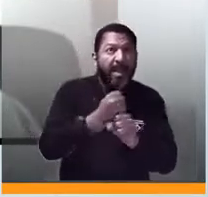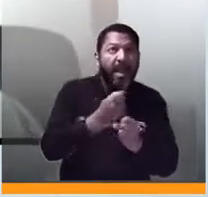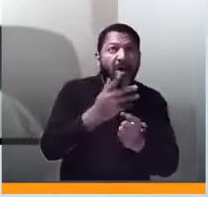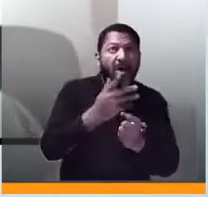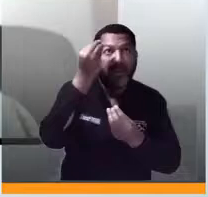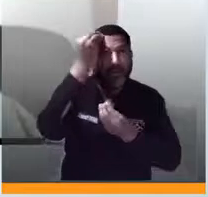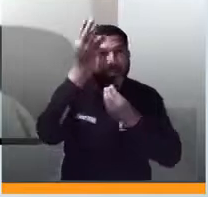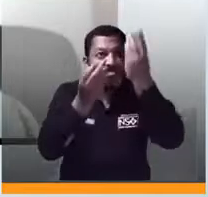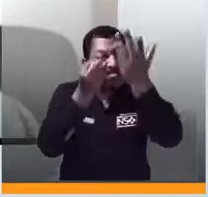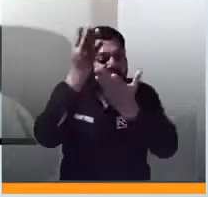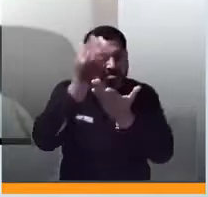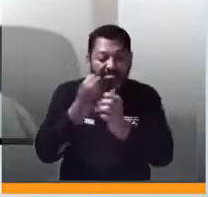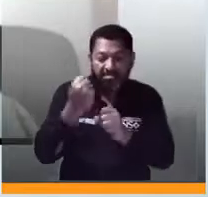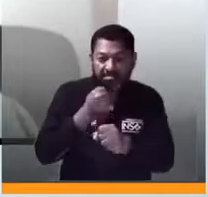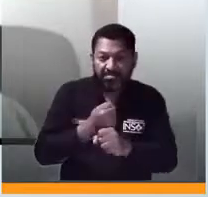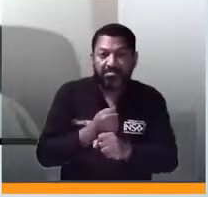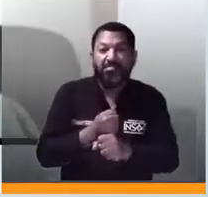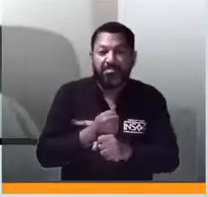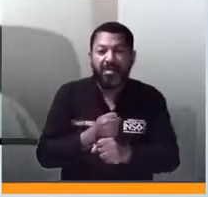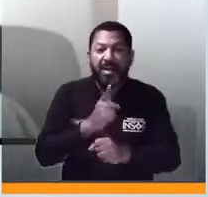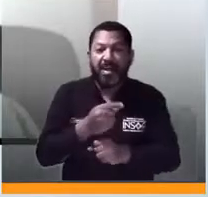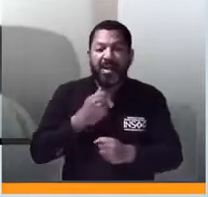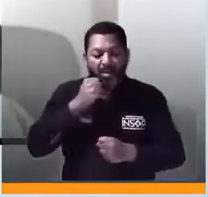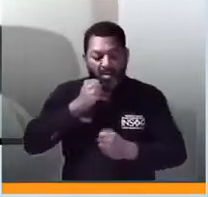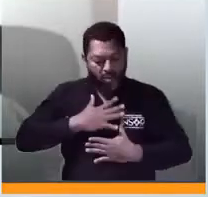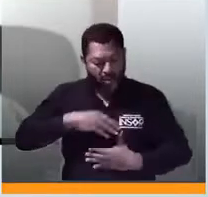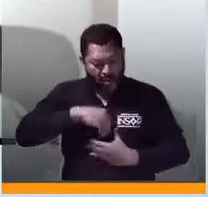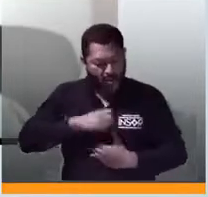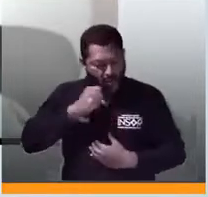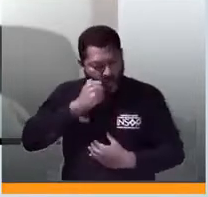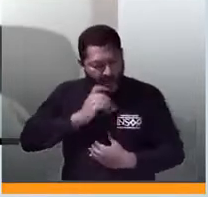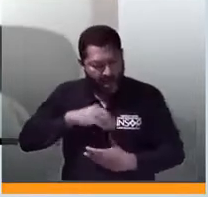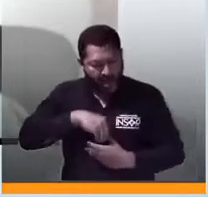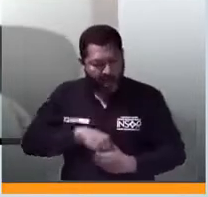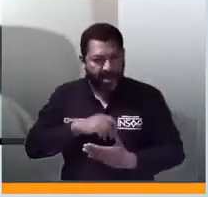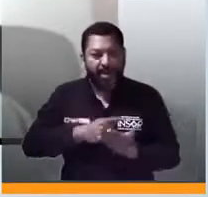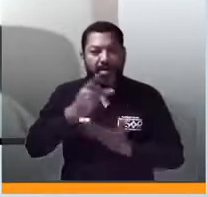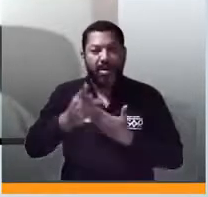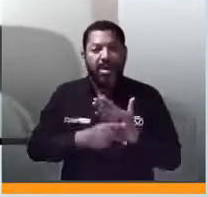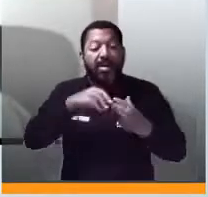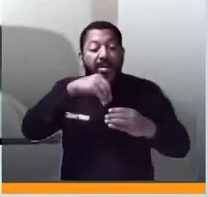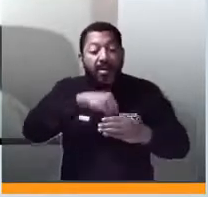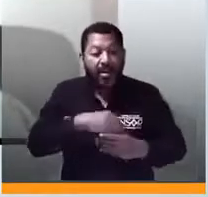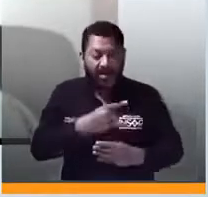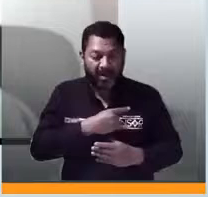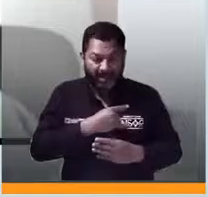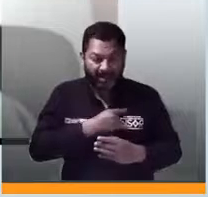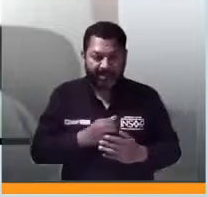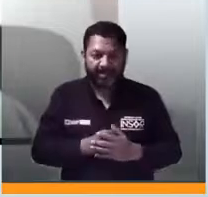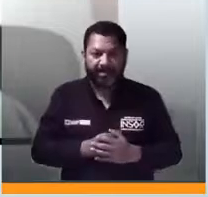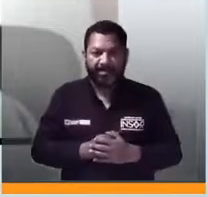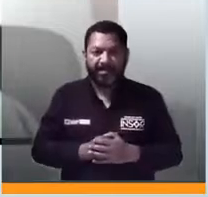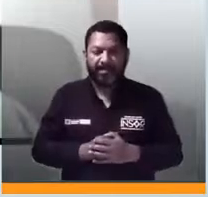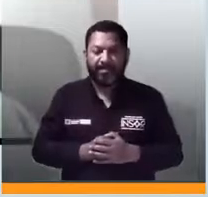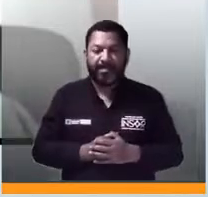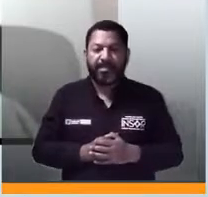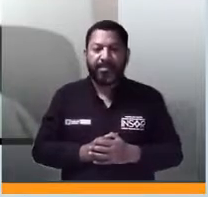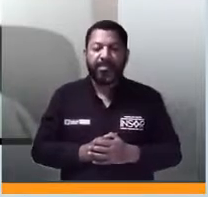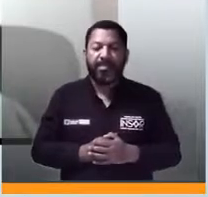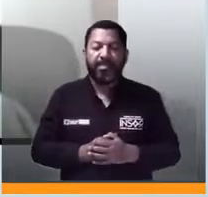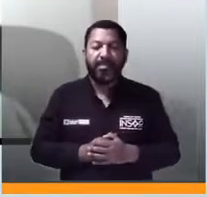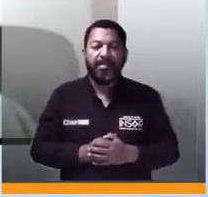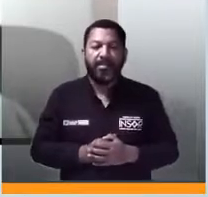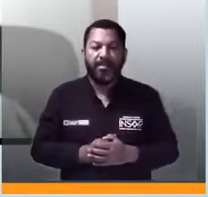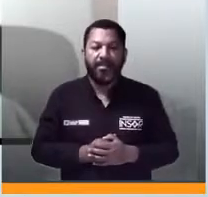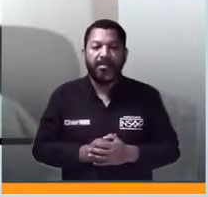esa perspectiva humanista integral de lo que significa un proyecto de esta categoría universitaria. Y quisiera